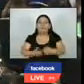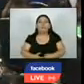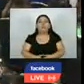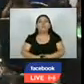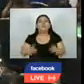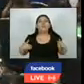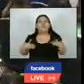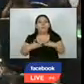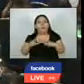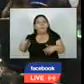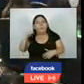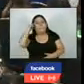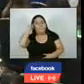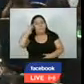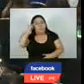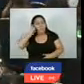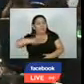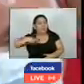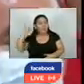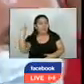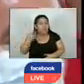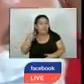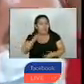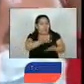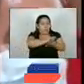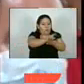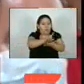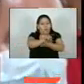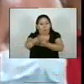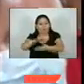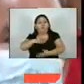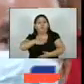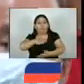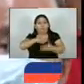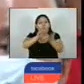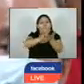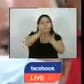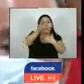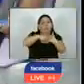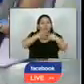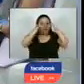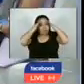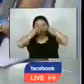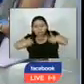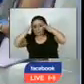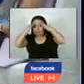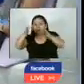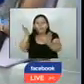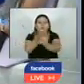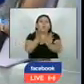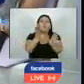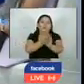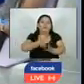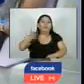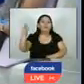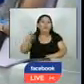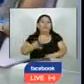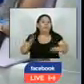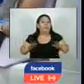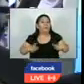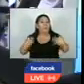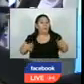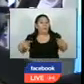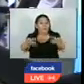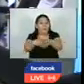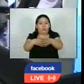Además, consideran que es necesario que en los centros educativos cuenten con programas de atención psicológica para los estudiantes, ya que